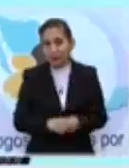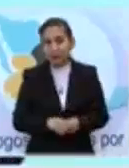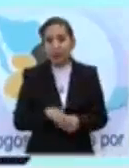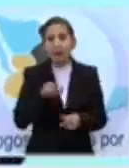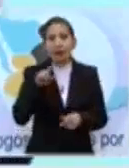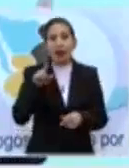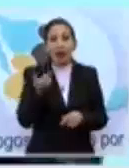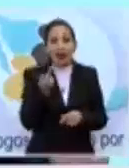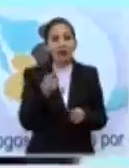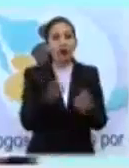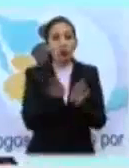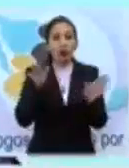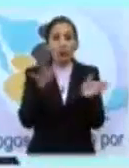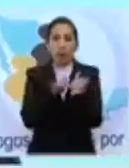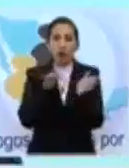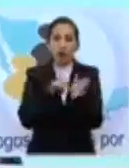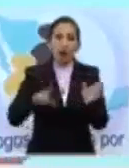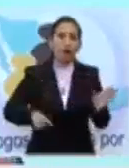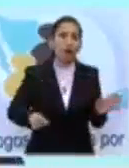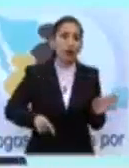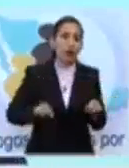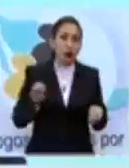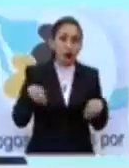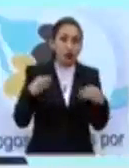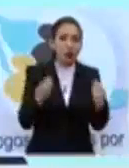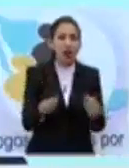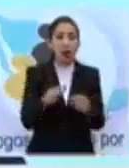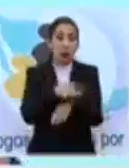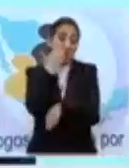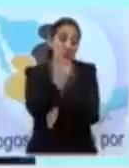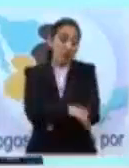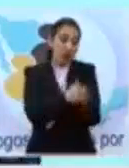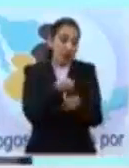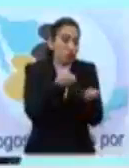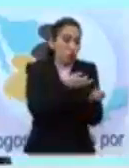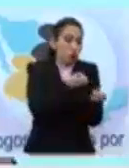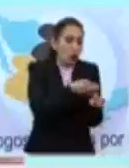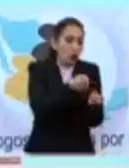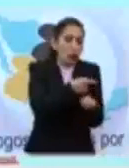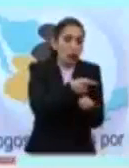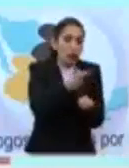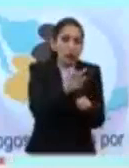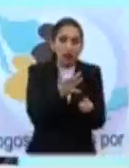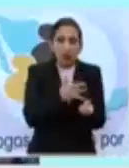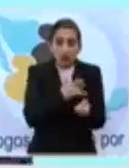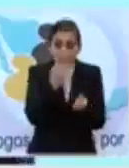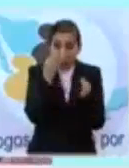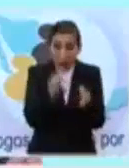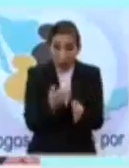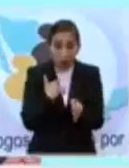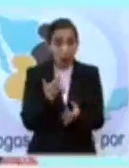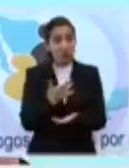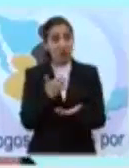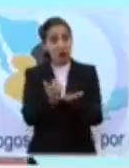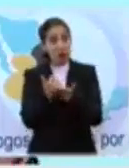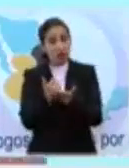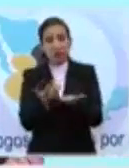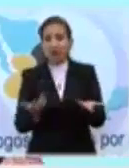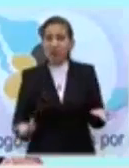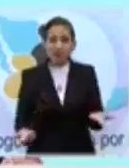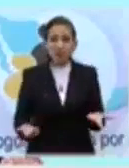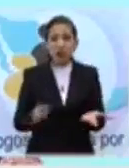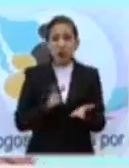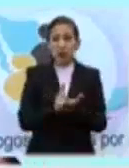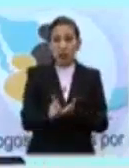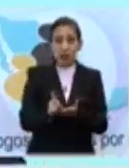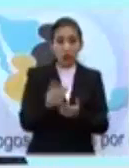son un apoyo que el gobierno da, muchas veces de manera temporal, pero no se percibe ni se ha establecido como un derecho